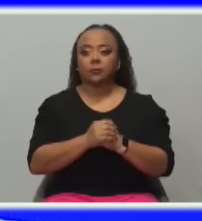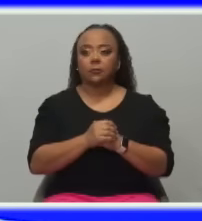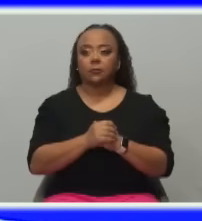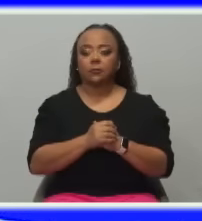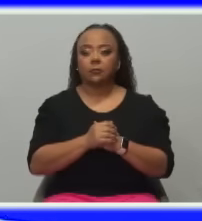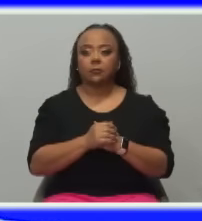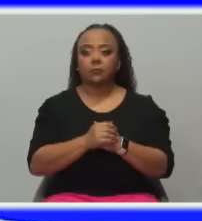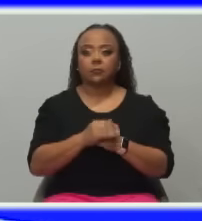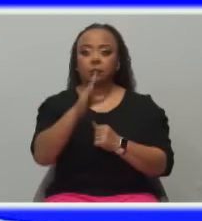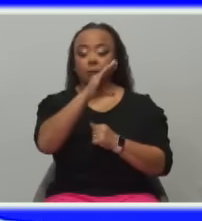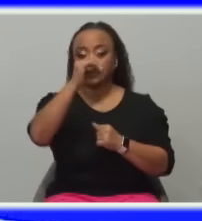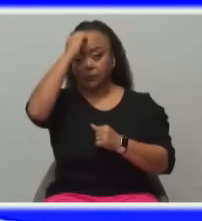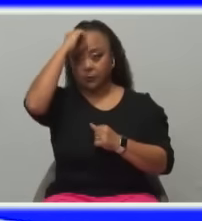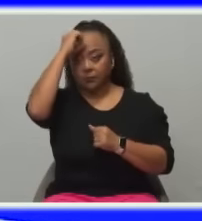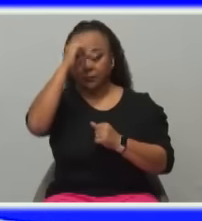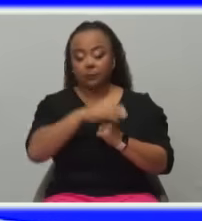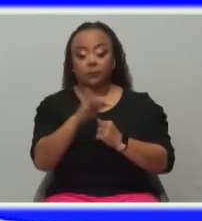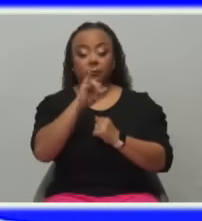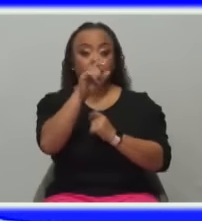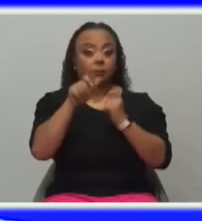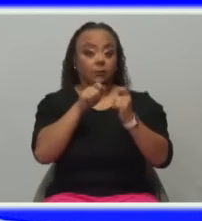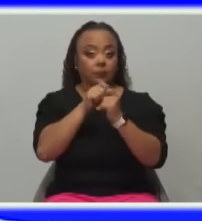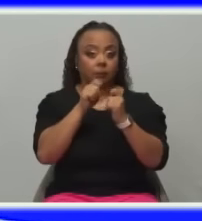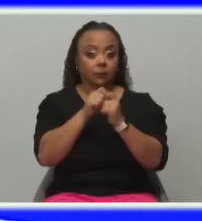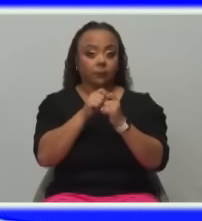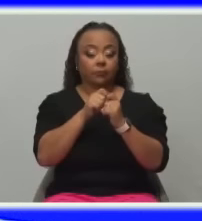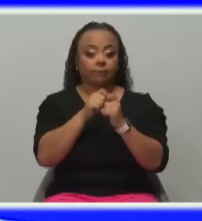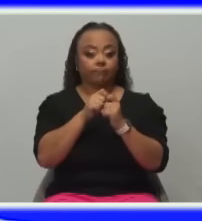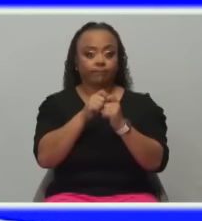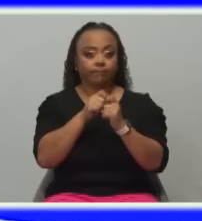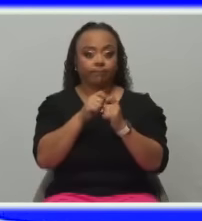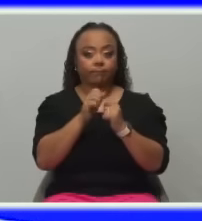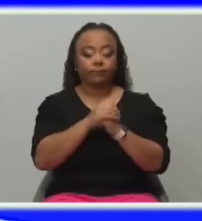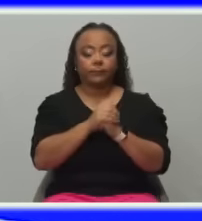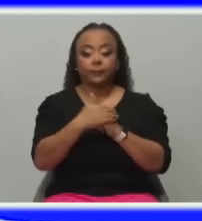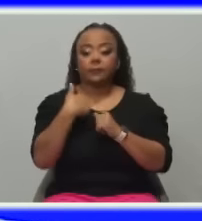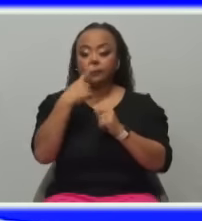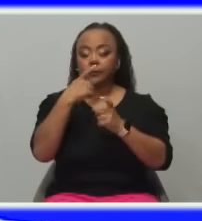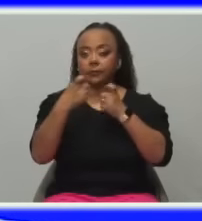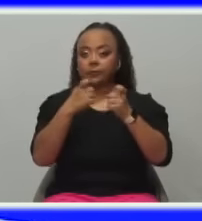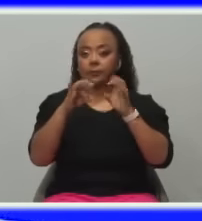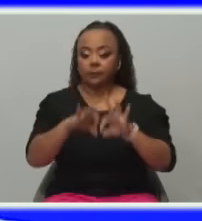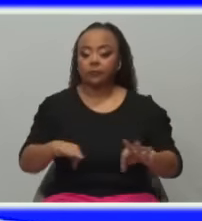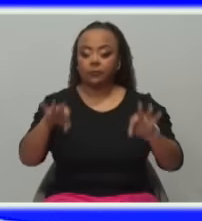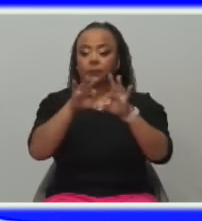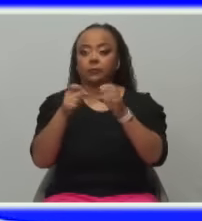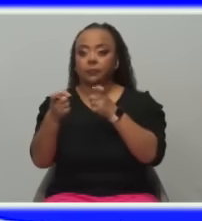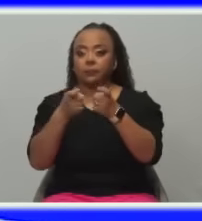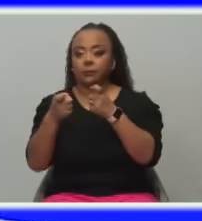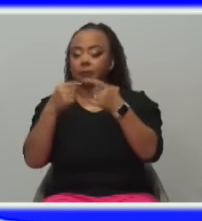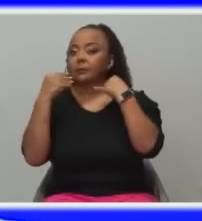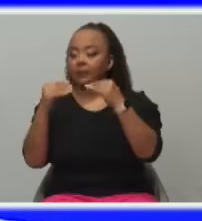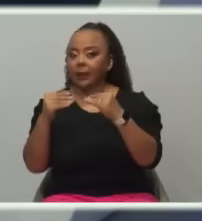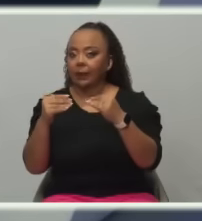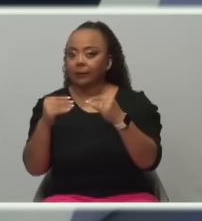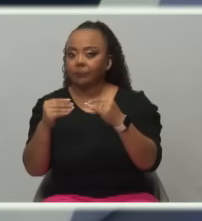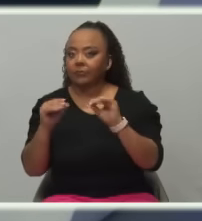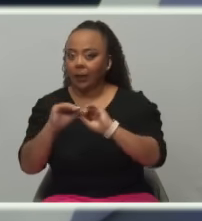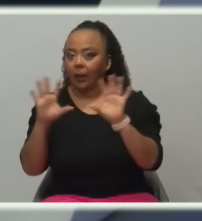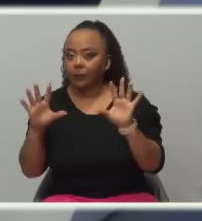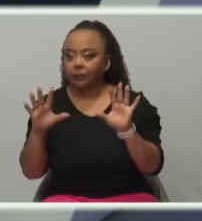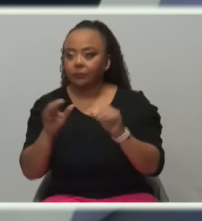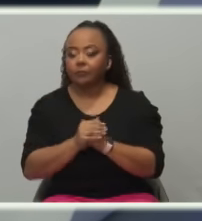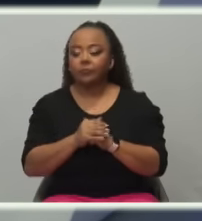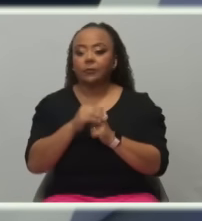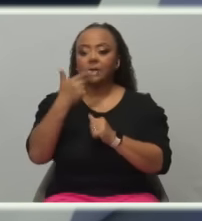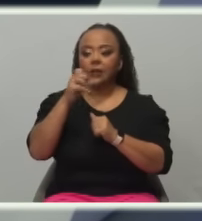eh obviamente como punto de lanza de que hubo una gestión importante administrativa de venta verdad Kevin